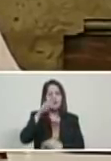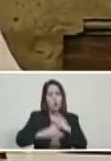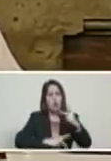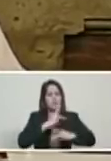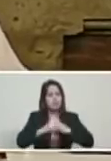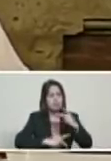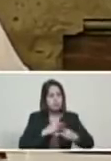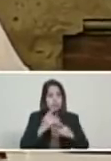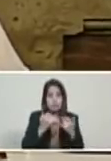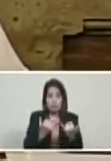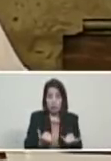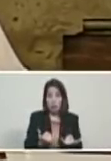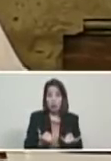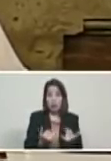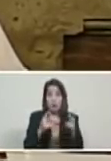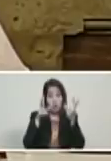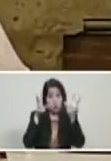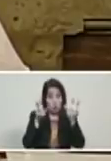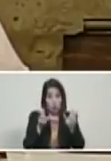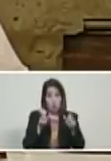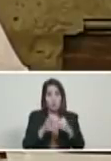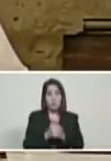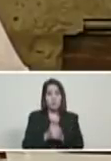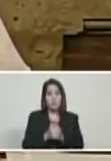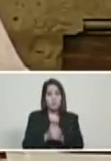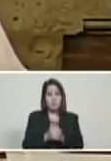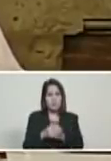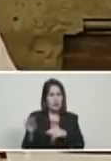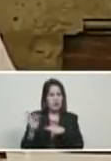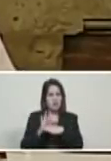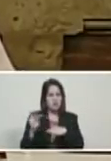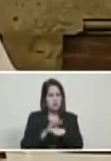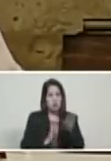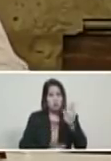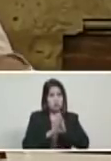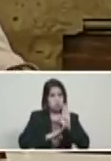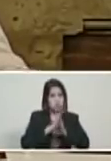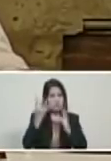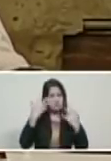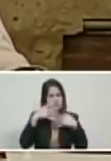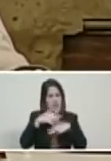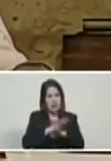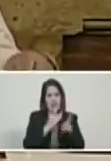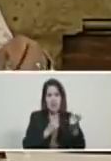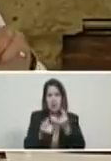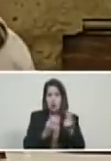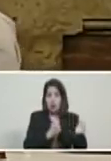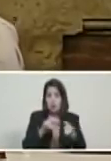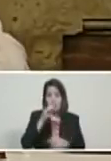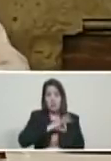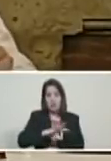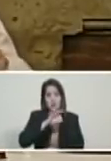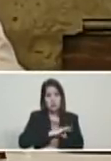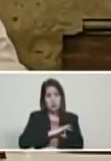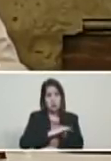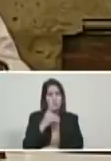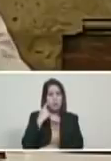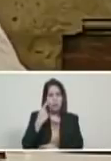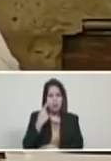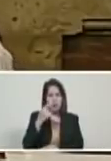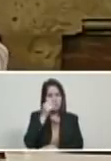aurífero de Venezuela en función del desarrollo integral de la economía y de la sociedad. Vamos a darle el